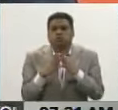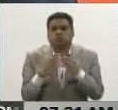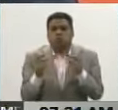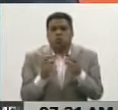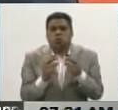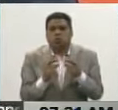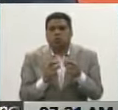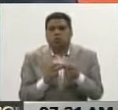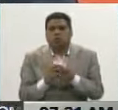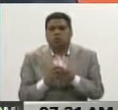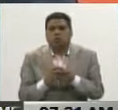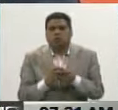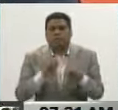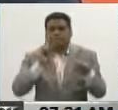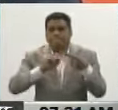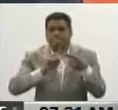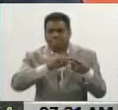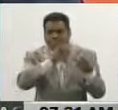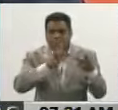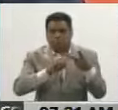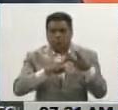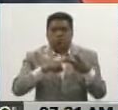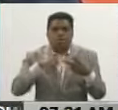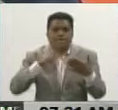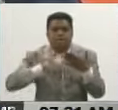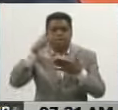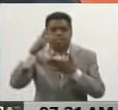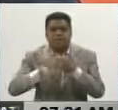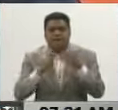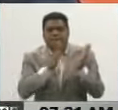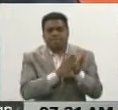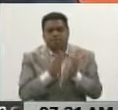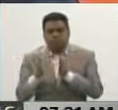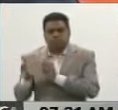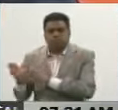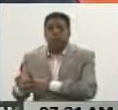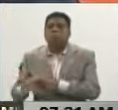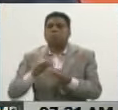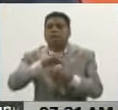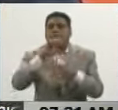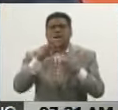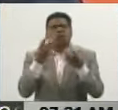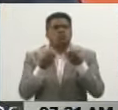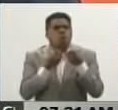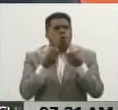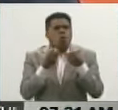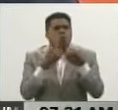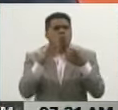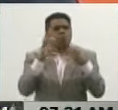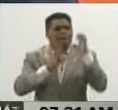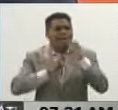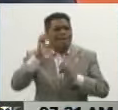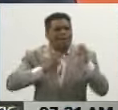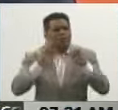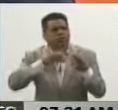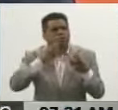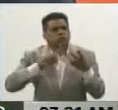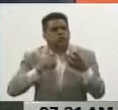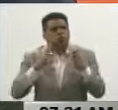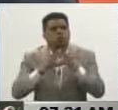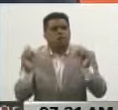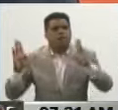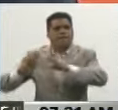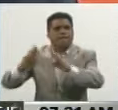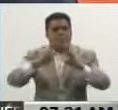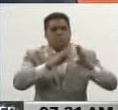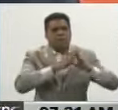la formación, la planificación y además los procesos de evaluación, incorporando procesos comunitarios, incorporando